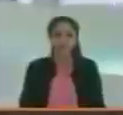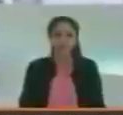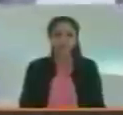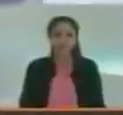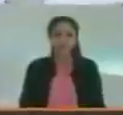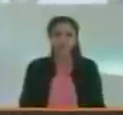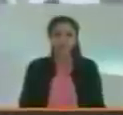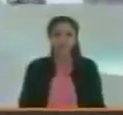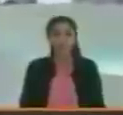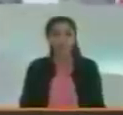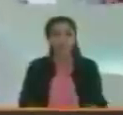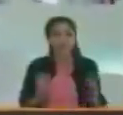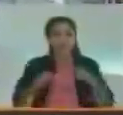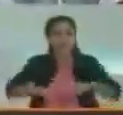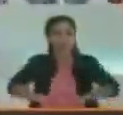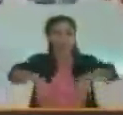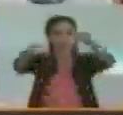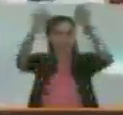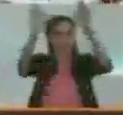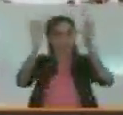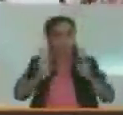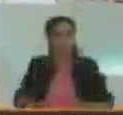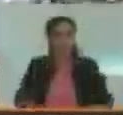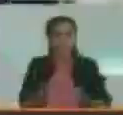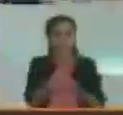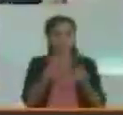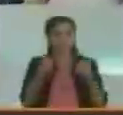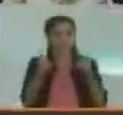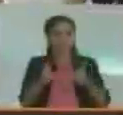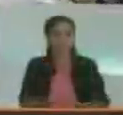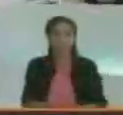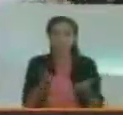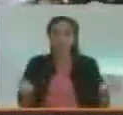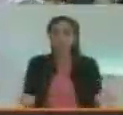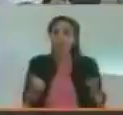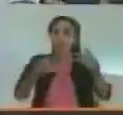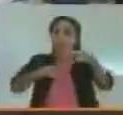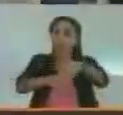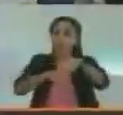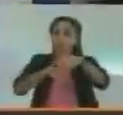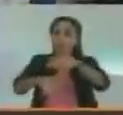La ola bolivariana es la que tiene que salir a las calles.